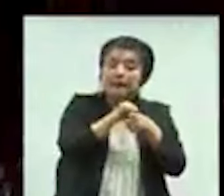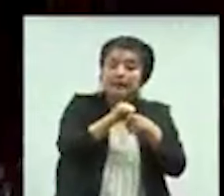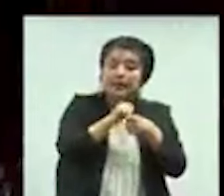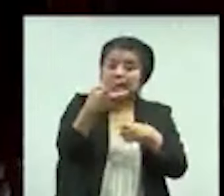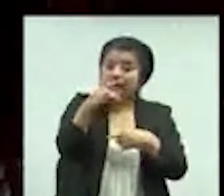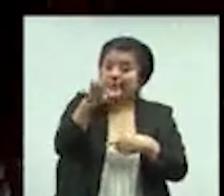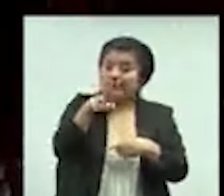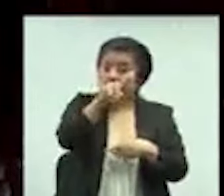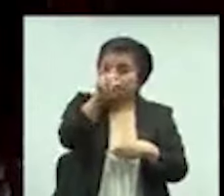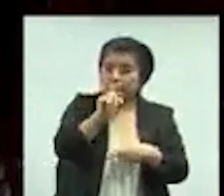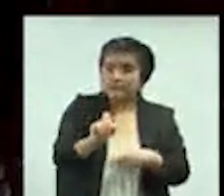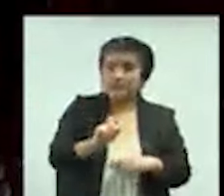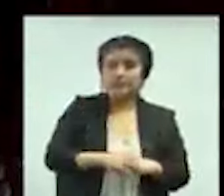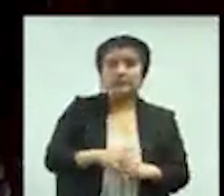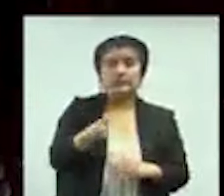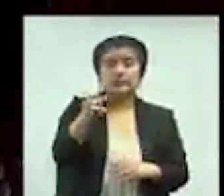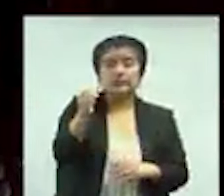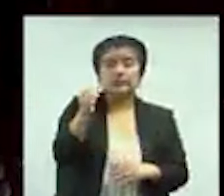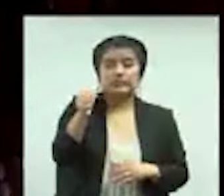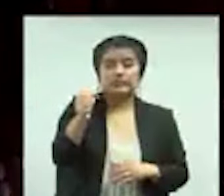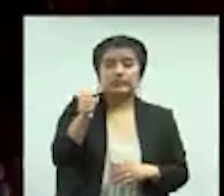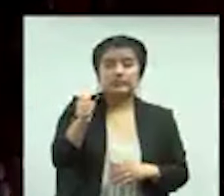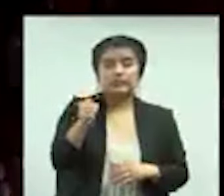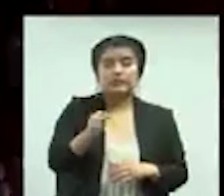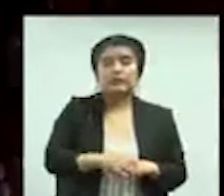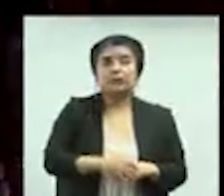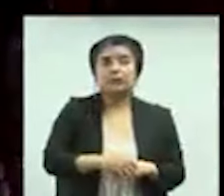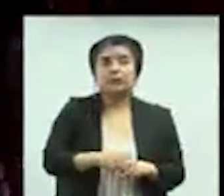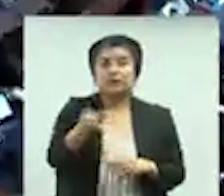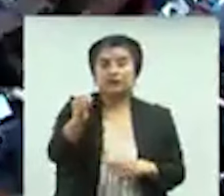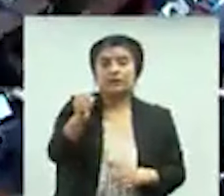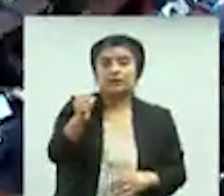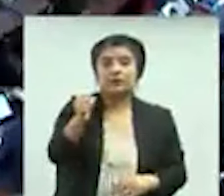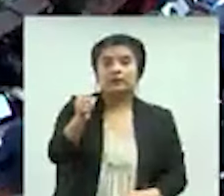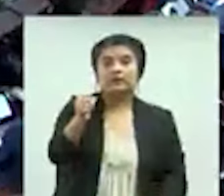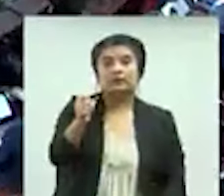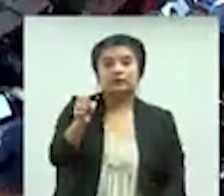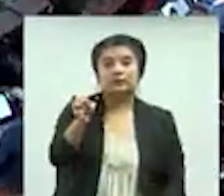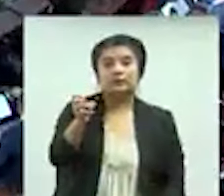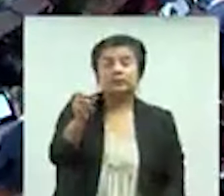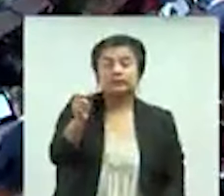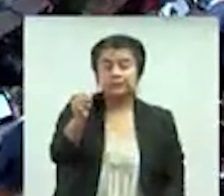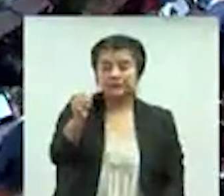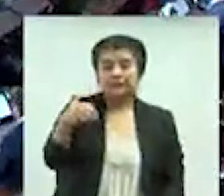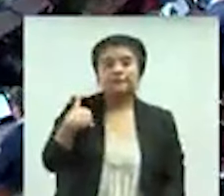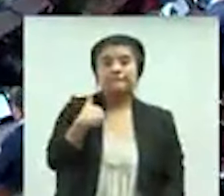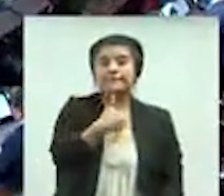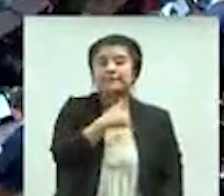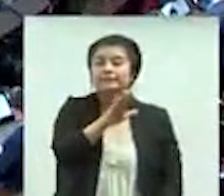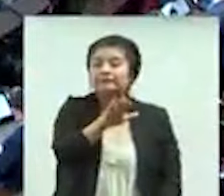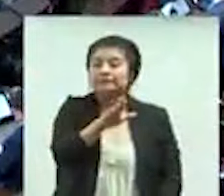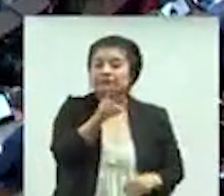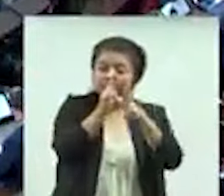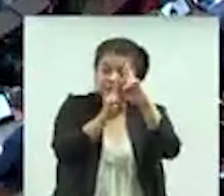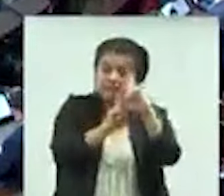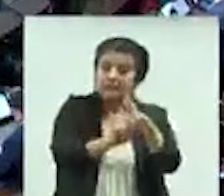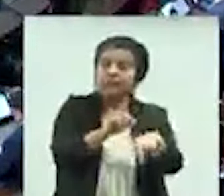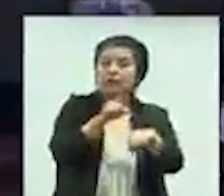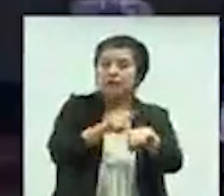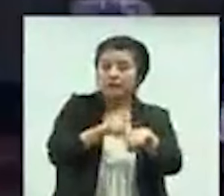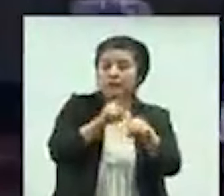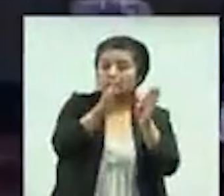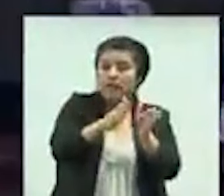Señor Presidente, honorable Pleno, el Estado en Palestina... Ministro, solo respetando el